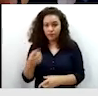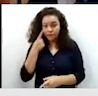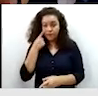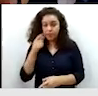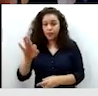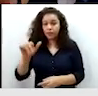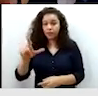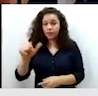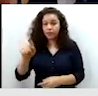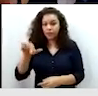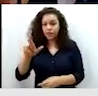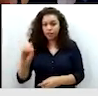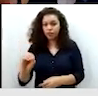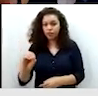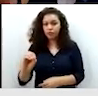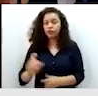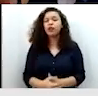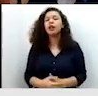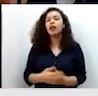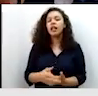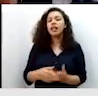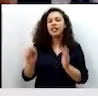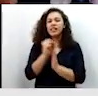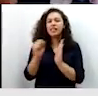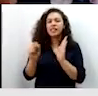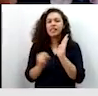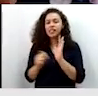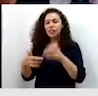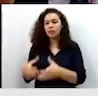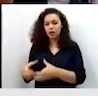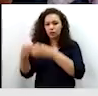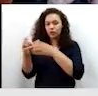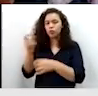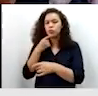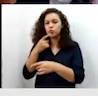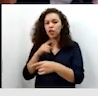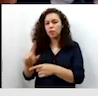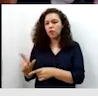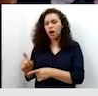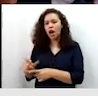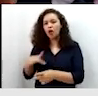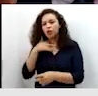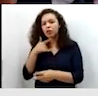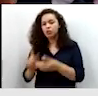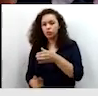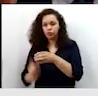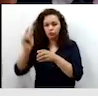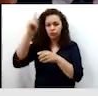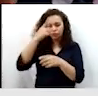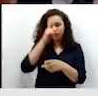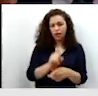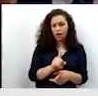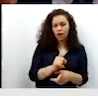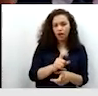filtro. Aquí va a depender mucho del sistema de filtrado que usted llegue a manejar. Si estamos hablando de